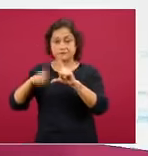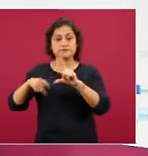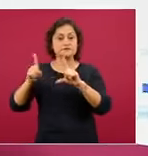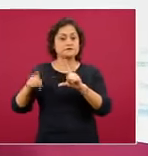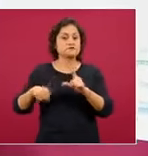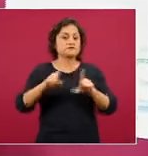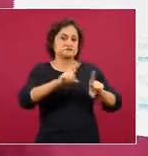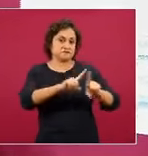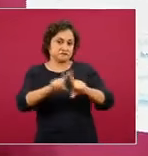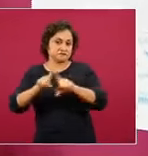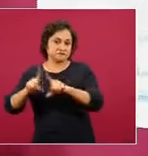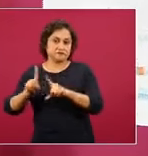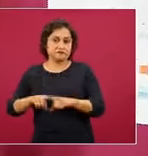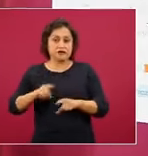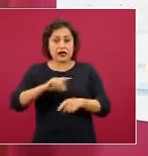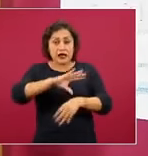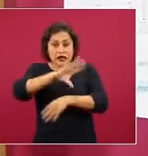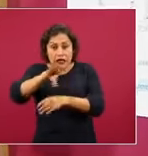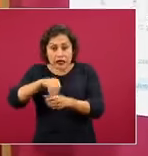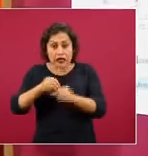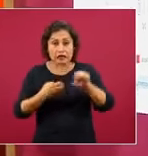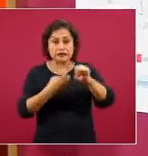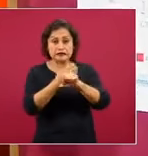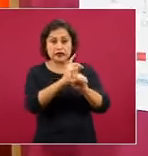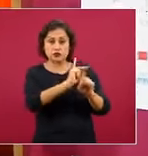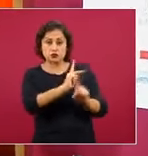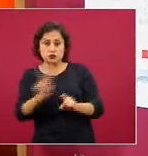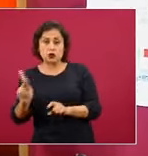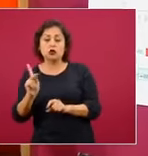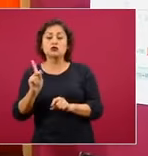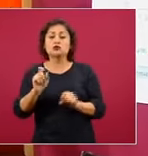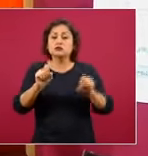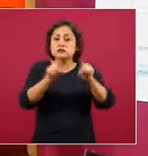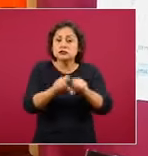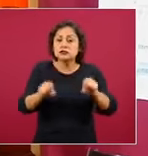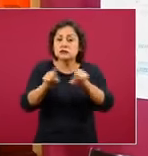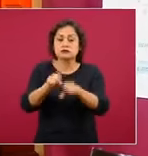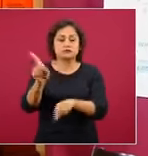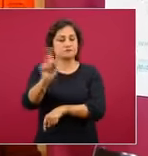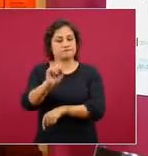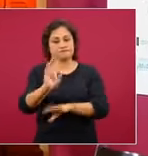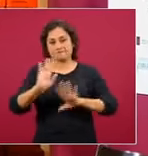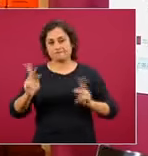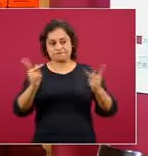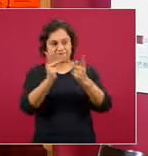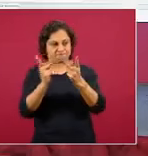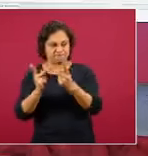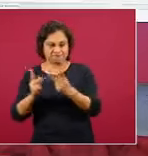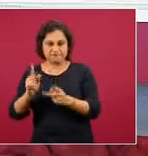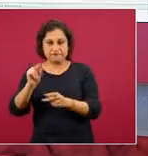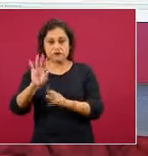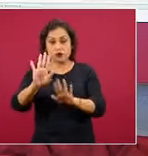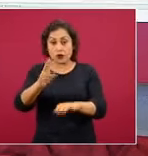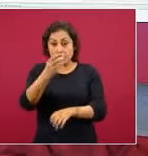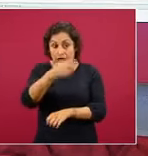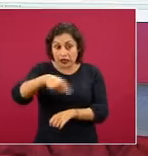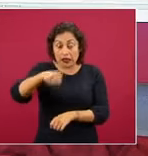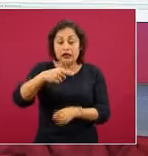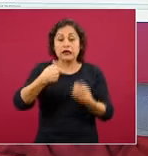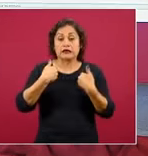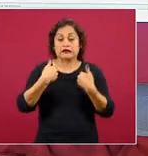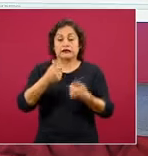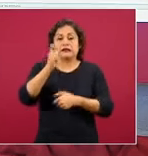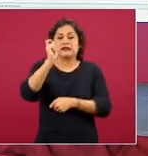es la misma forma en todos los estados y a veces es importante que la gente también entienda esto, que las personas entiendan que la epidemia se comporta de